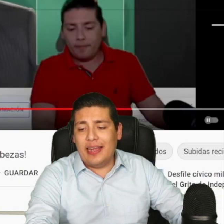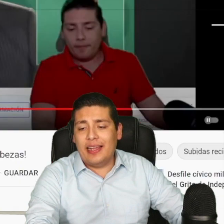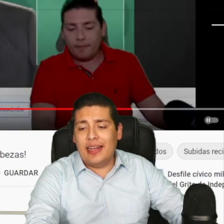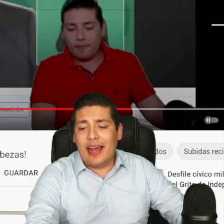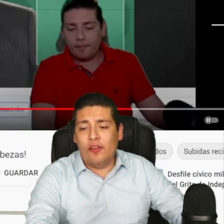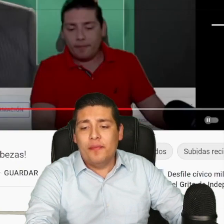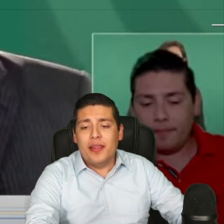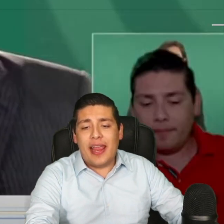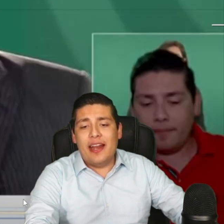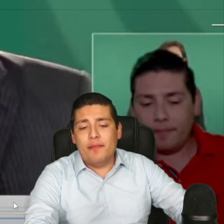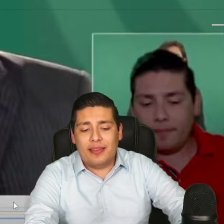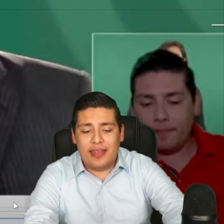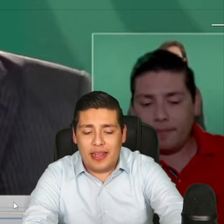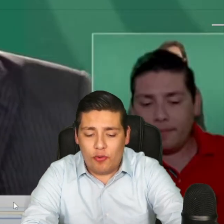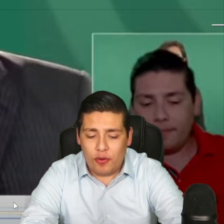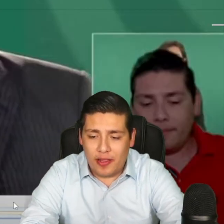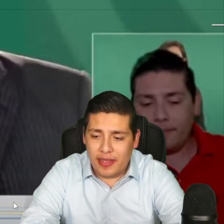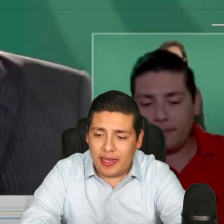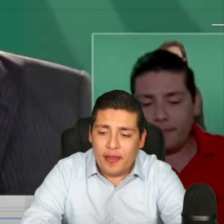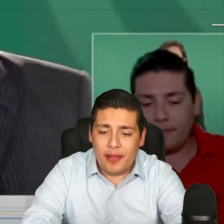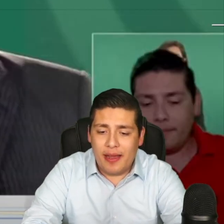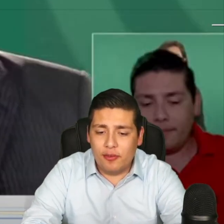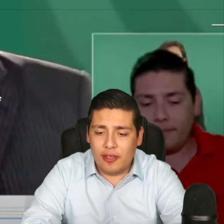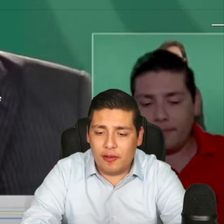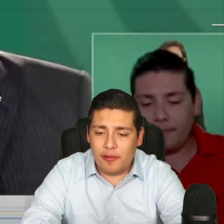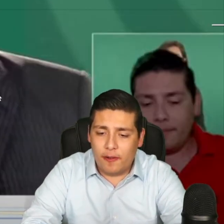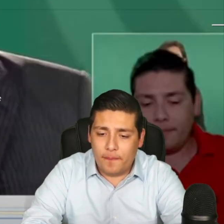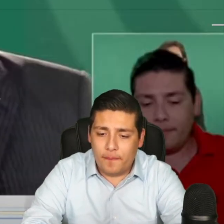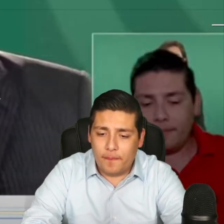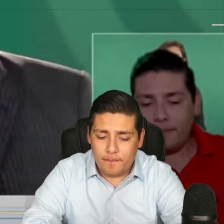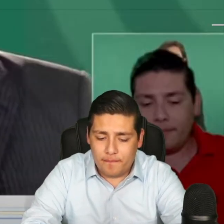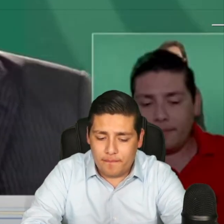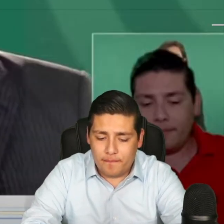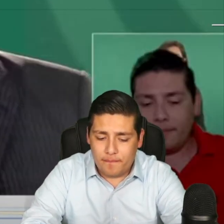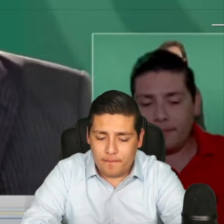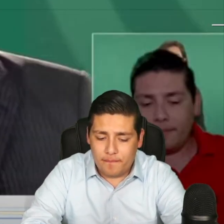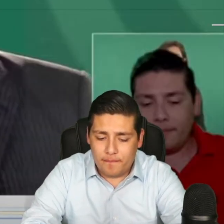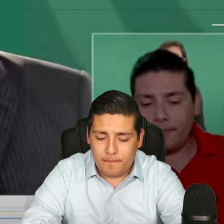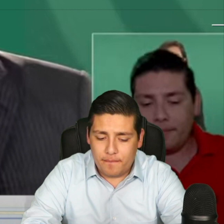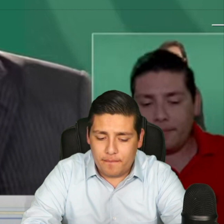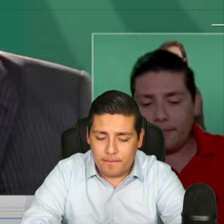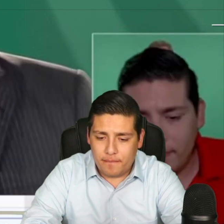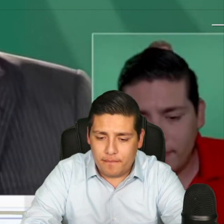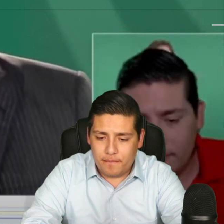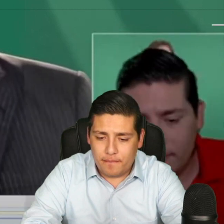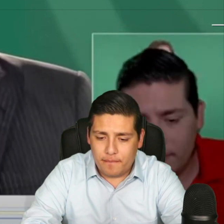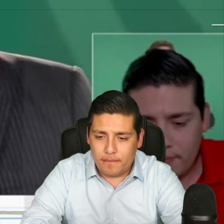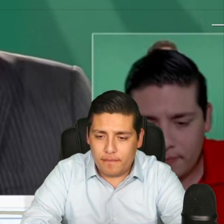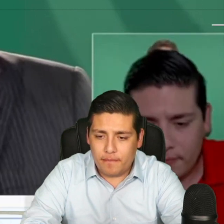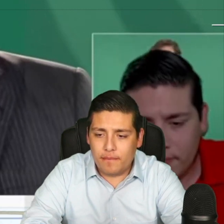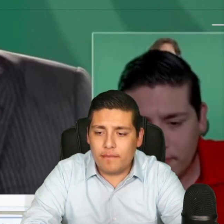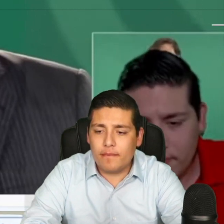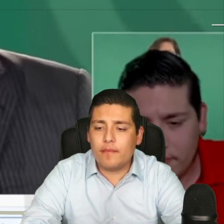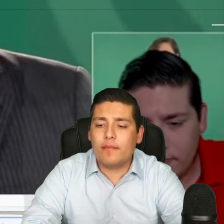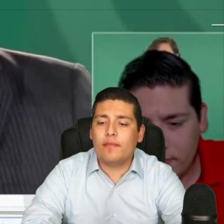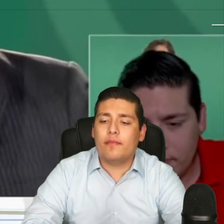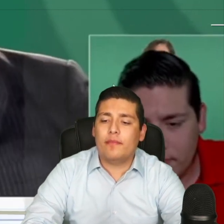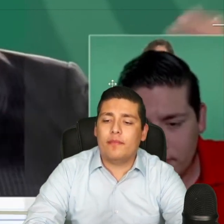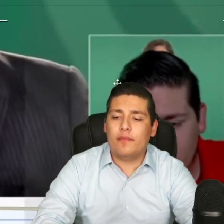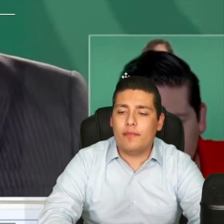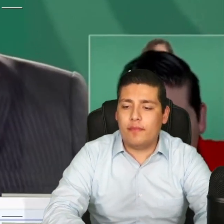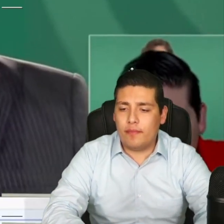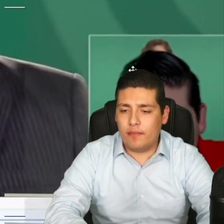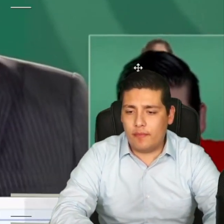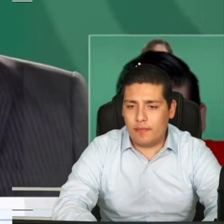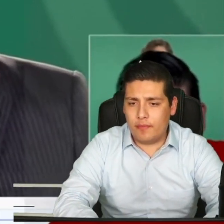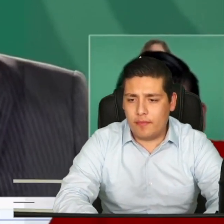se han generado en materia jurídica. Veamos el video. Y muchos otros casos, que podamos recuperar